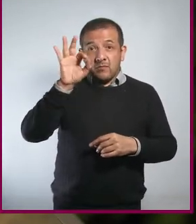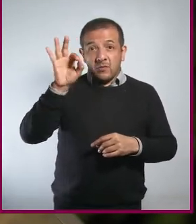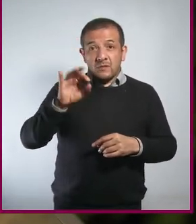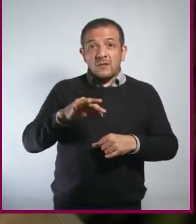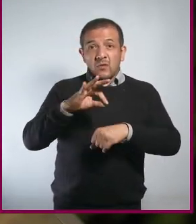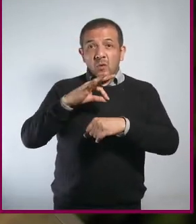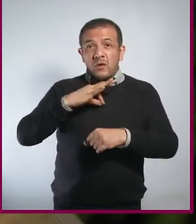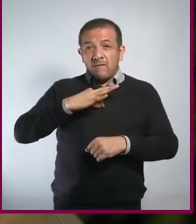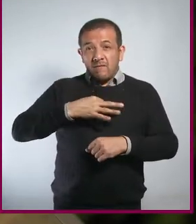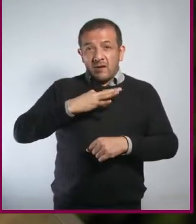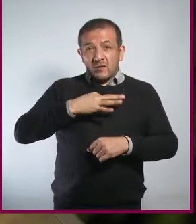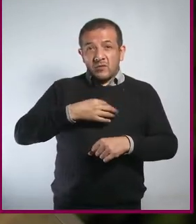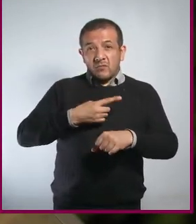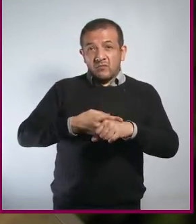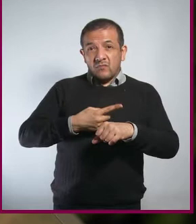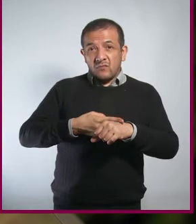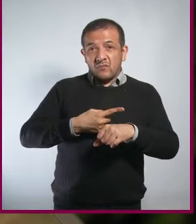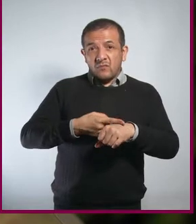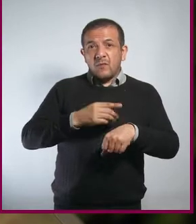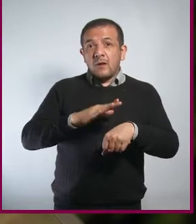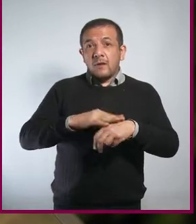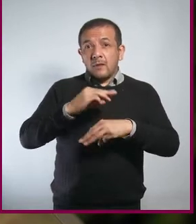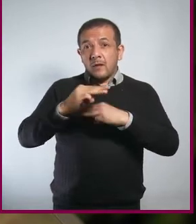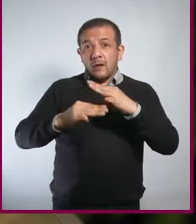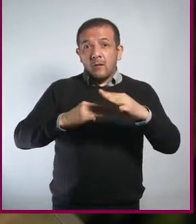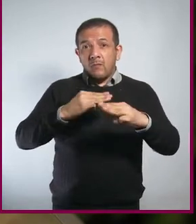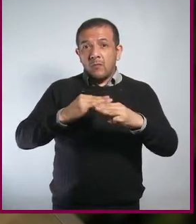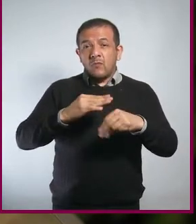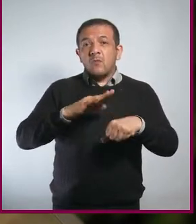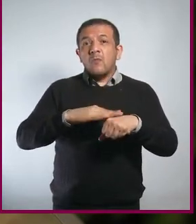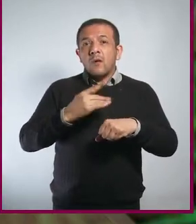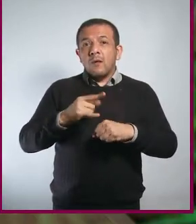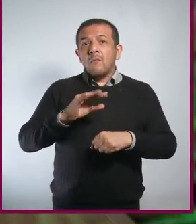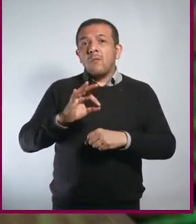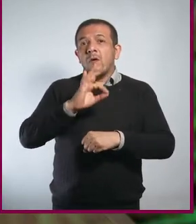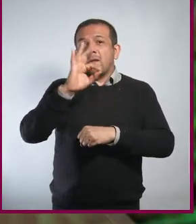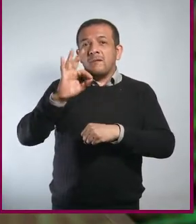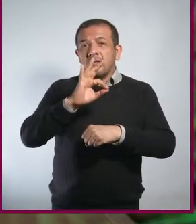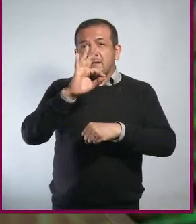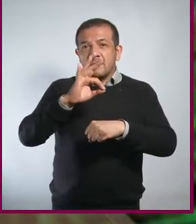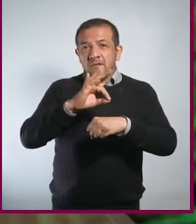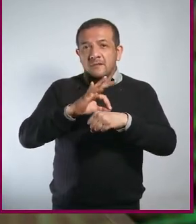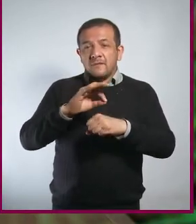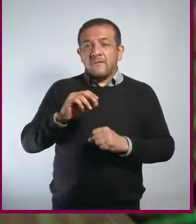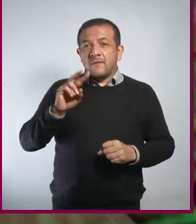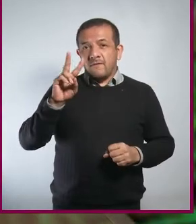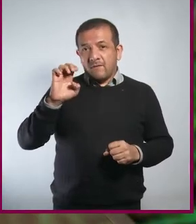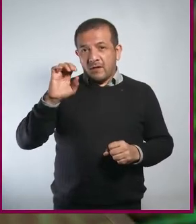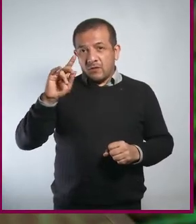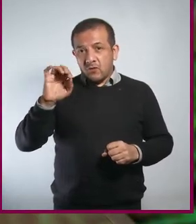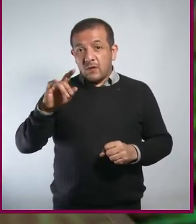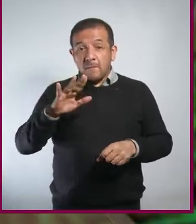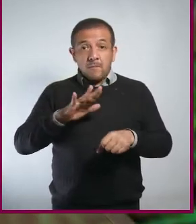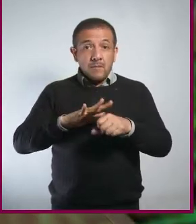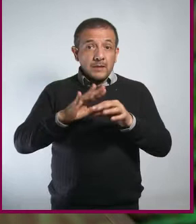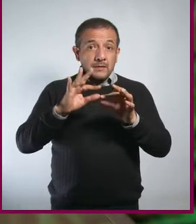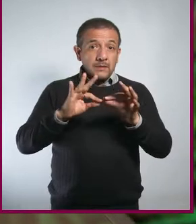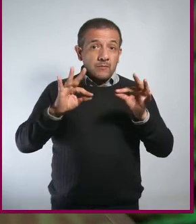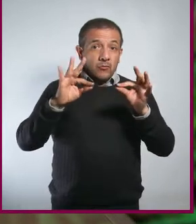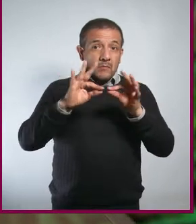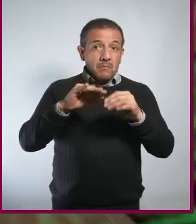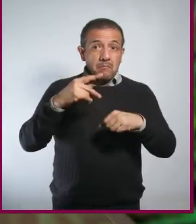que se padecen en el mundo son enfermedades causadas por vectores. Hoy hablaremos de las más importantes, las